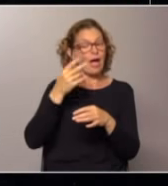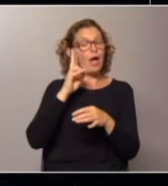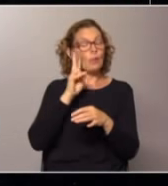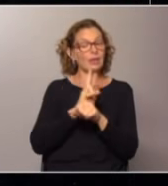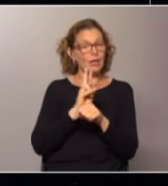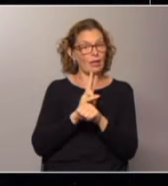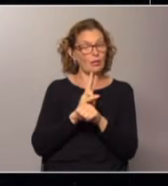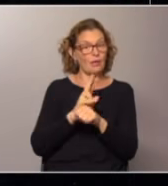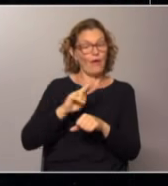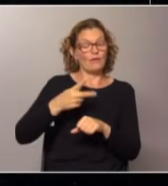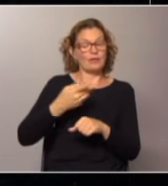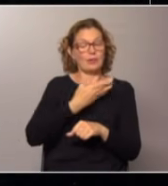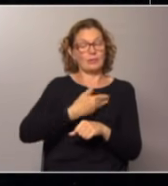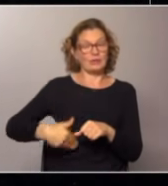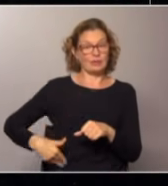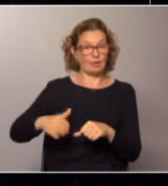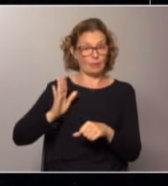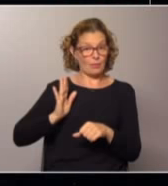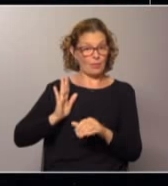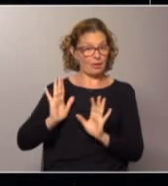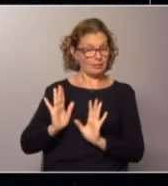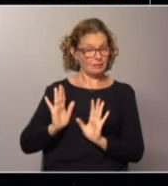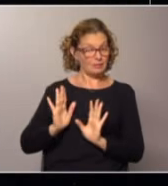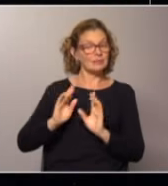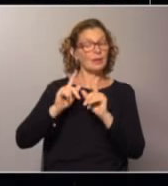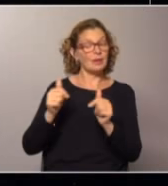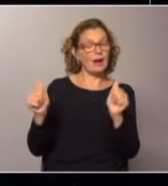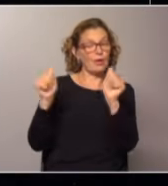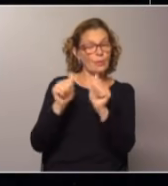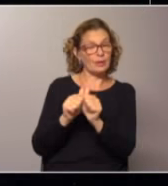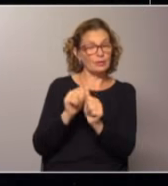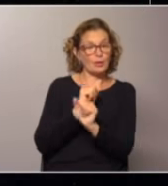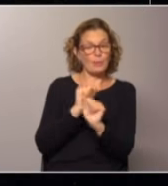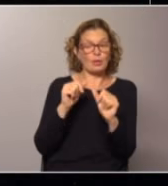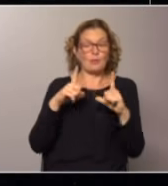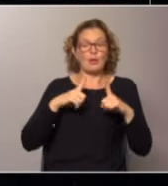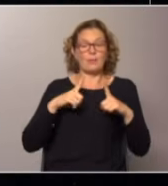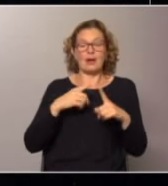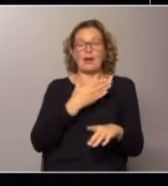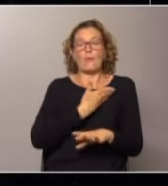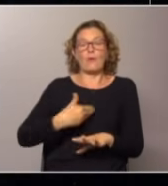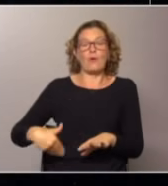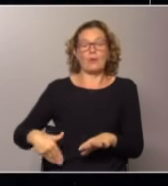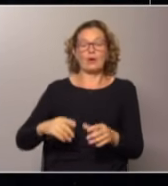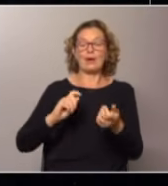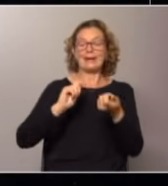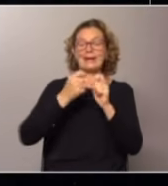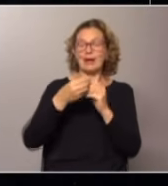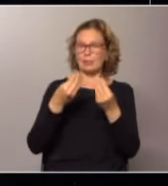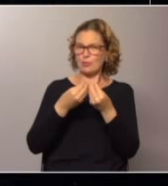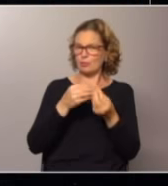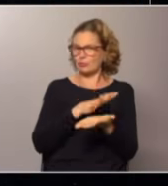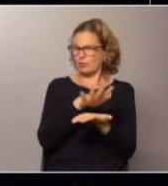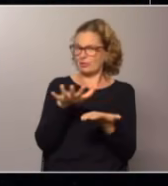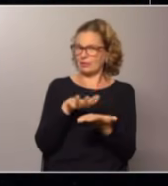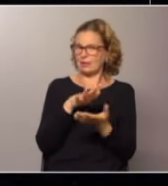lleva una mujer de vicepresidenta que tampoco es del sector progresista entonces no podemos esperar un gobierno que cambie mucho este